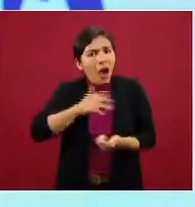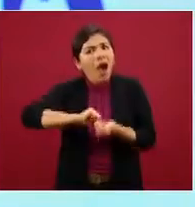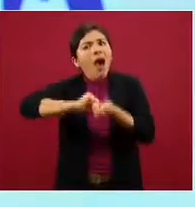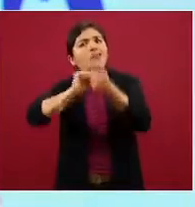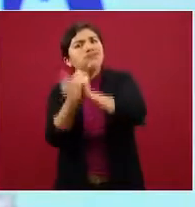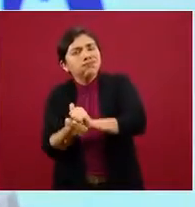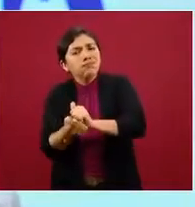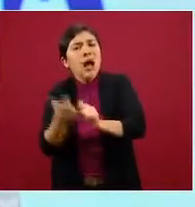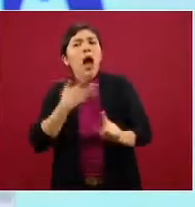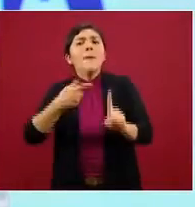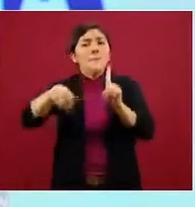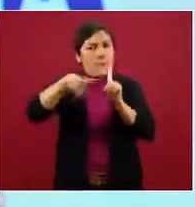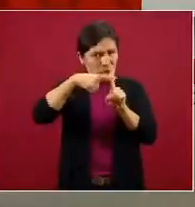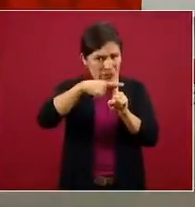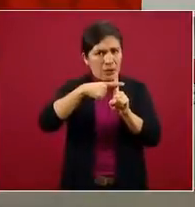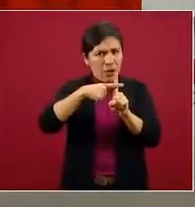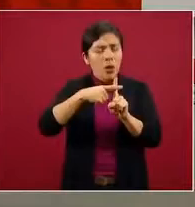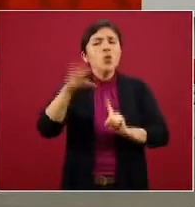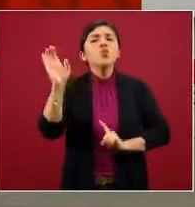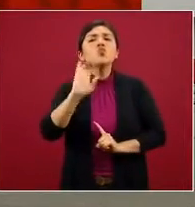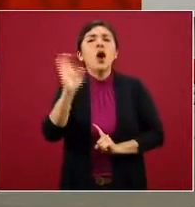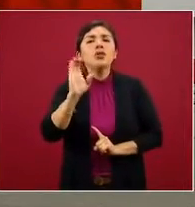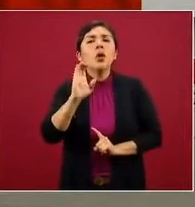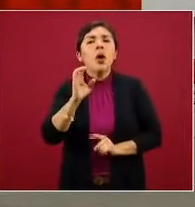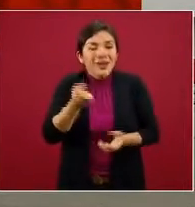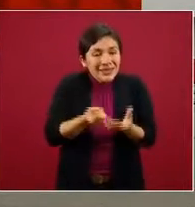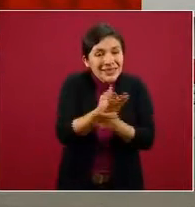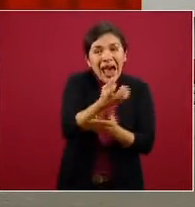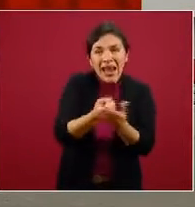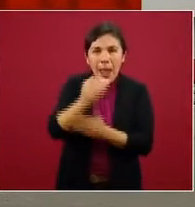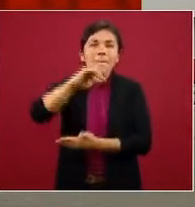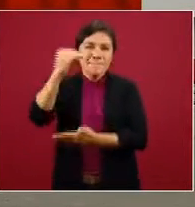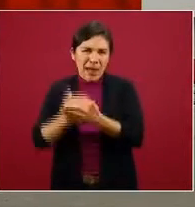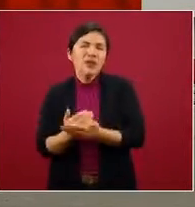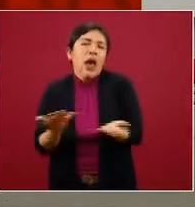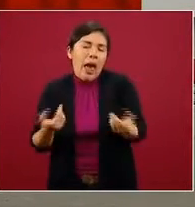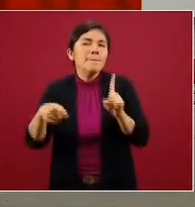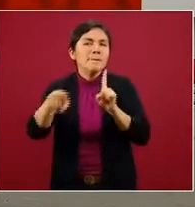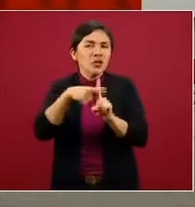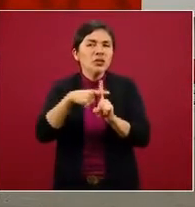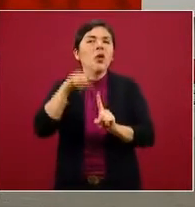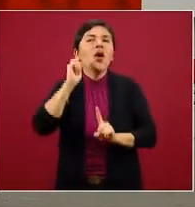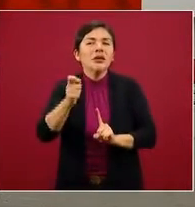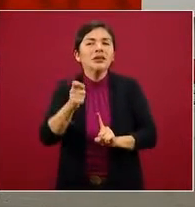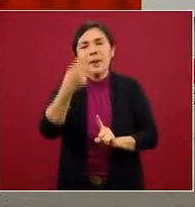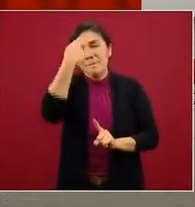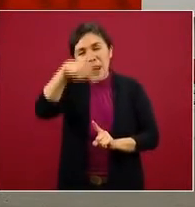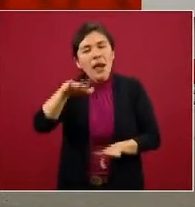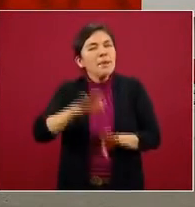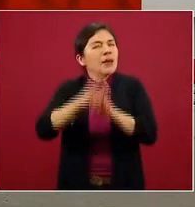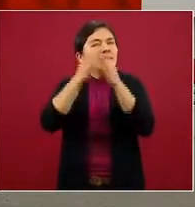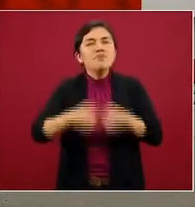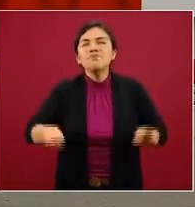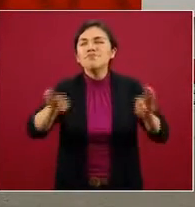consecuencia positiva cuando reduce la movilidad pública y ese es el objetivo primario. La